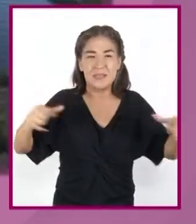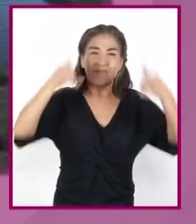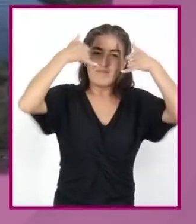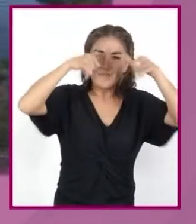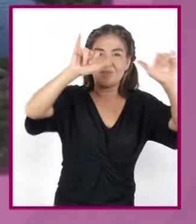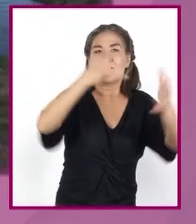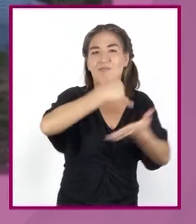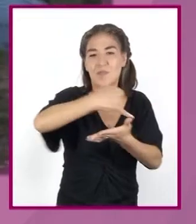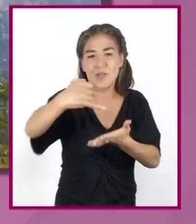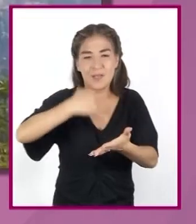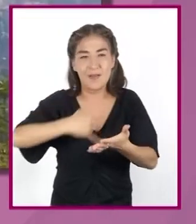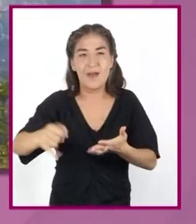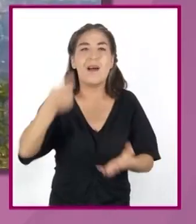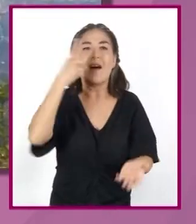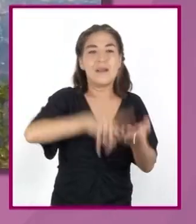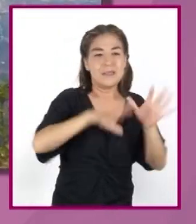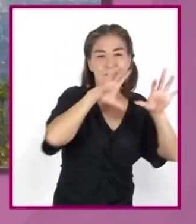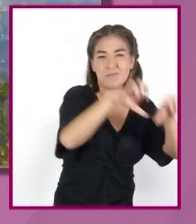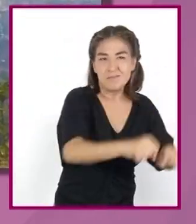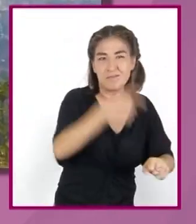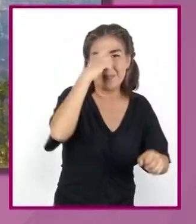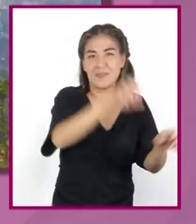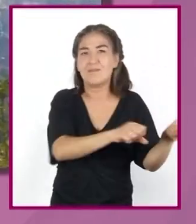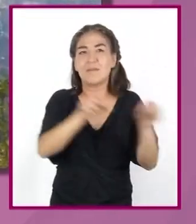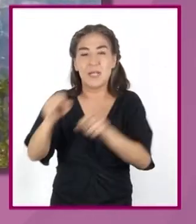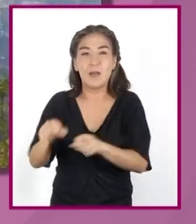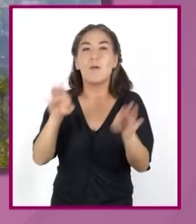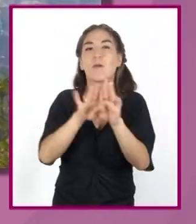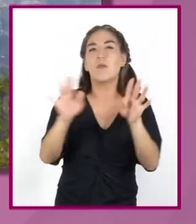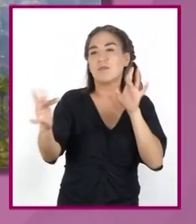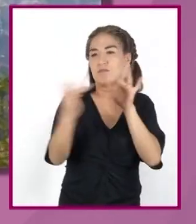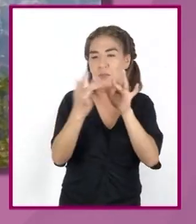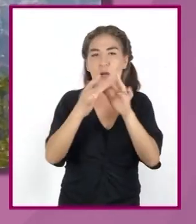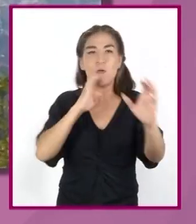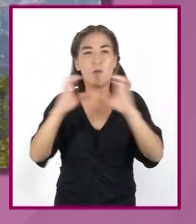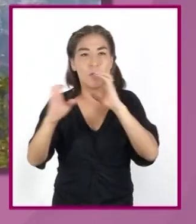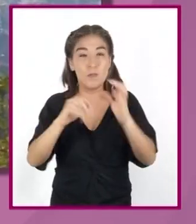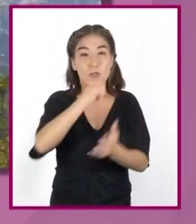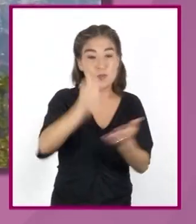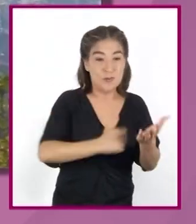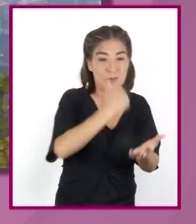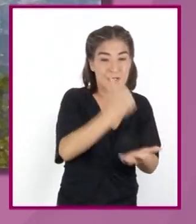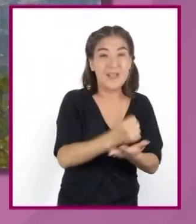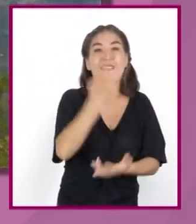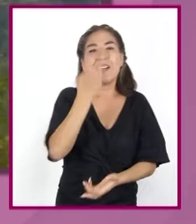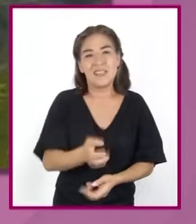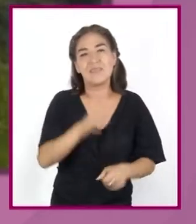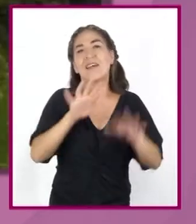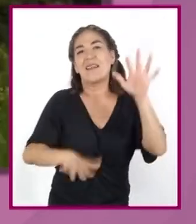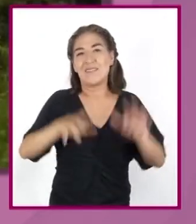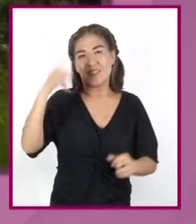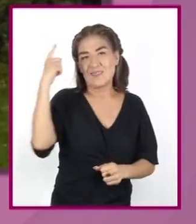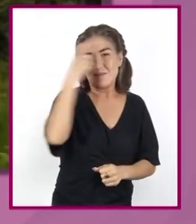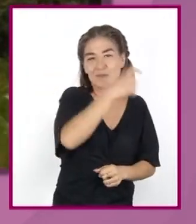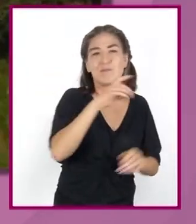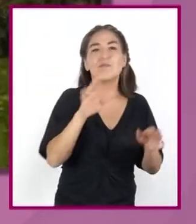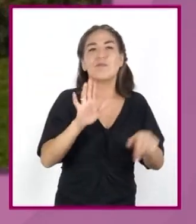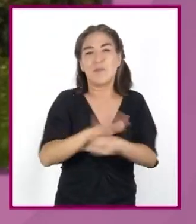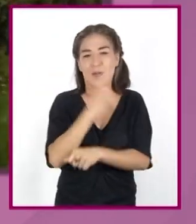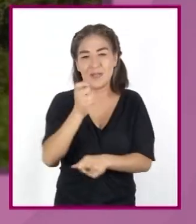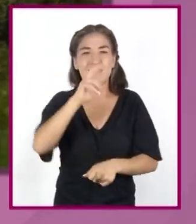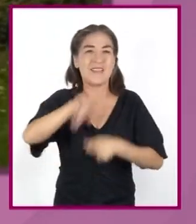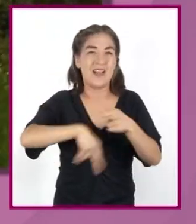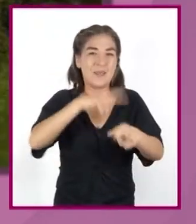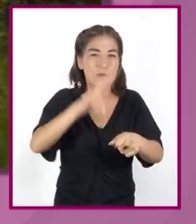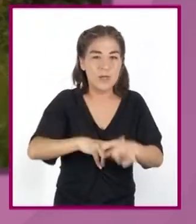ganaderas, presas, vías de comunicación y ciudades modifica y afecta determinantemente a los procesos naturales y puede